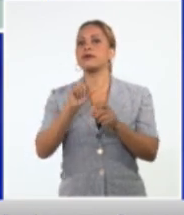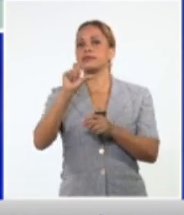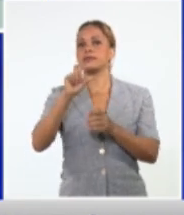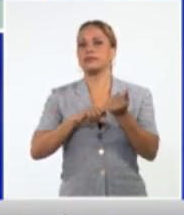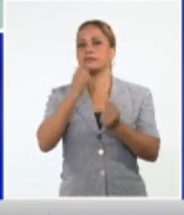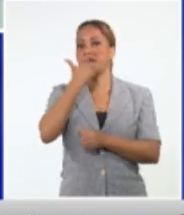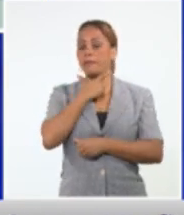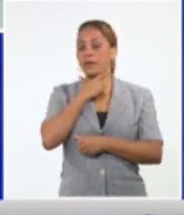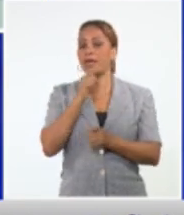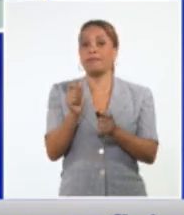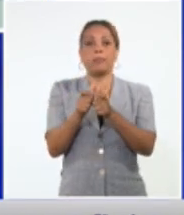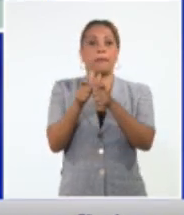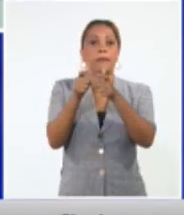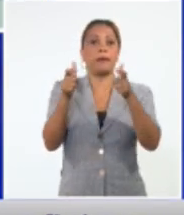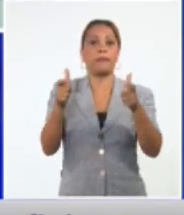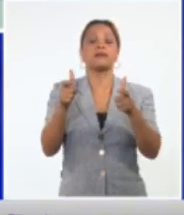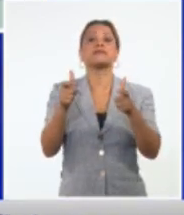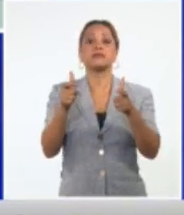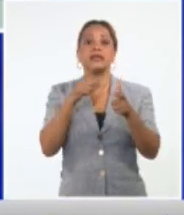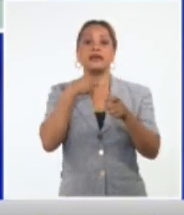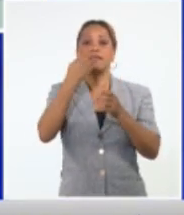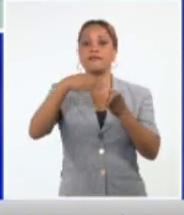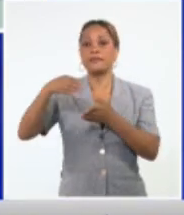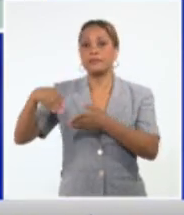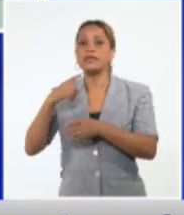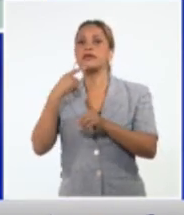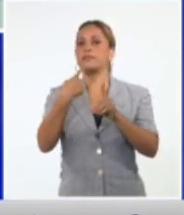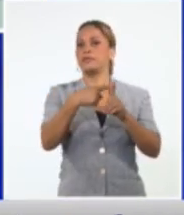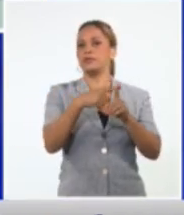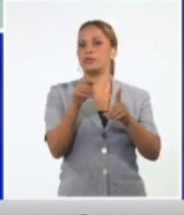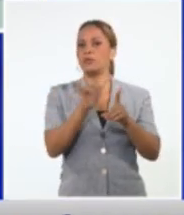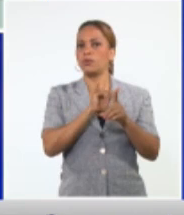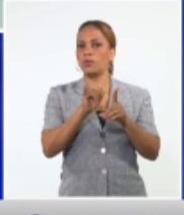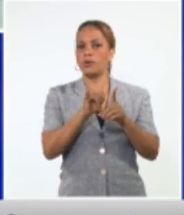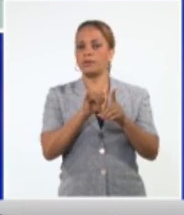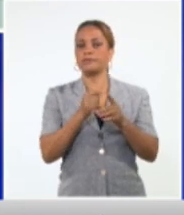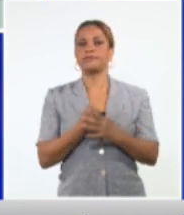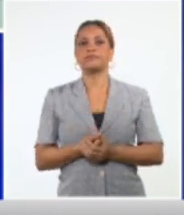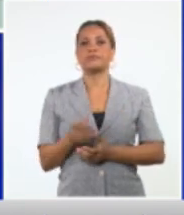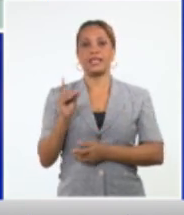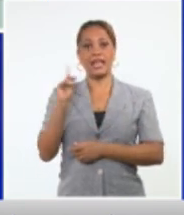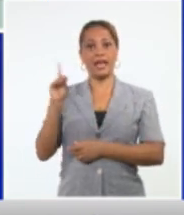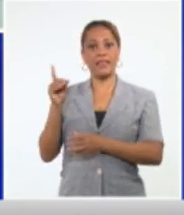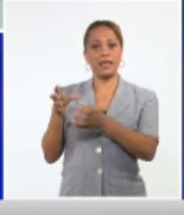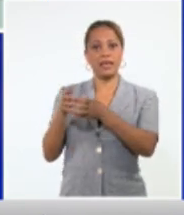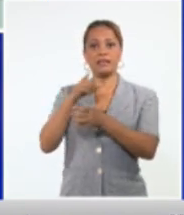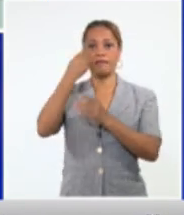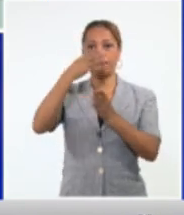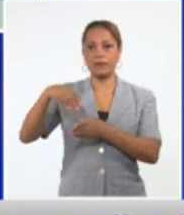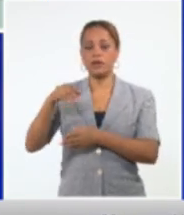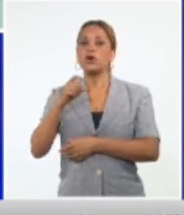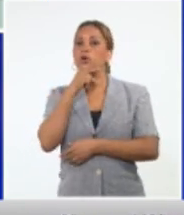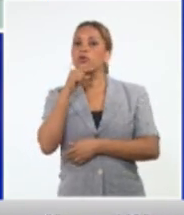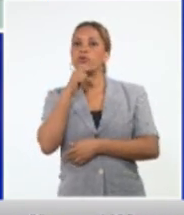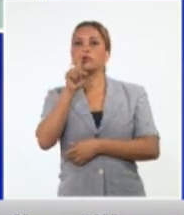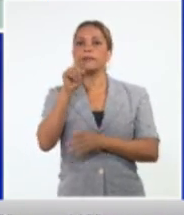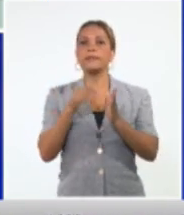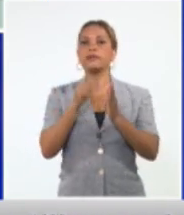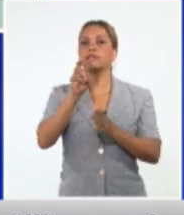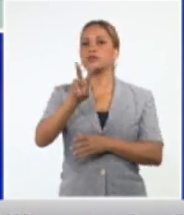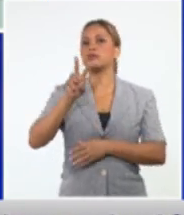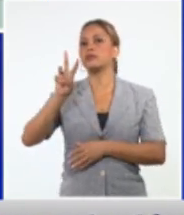en el número de fallecidos. Y vean a la derecha los fallecidos. Rusia con 1.239,